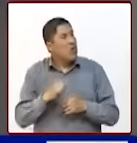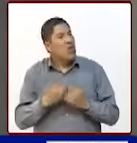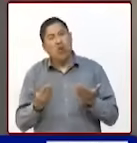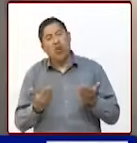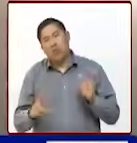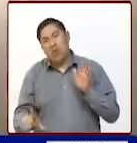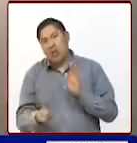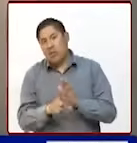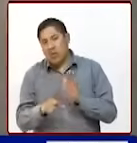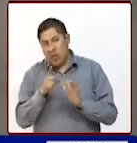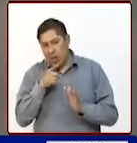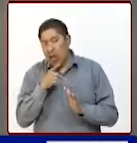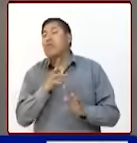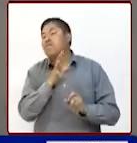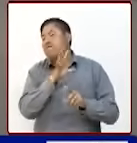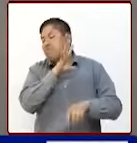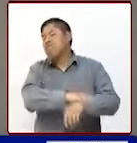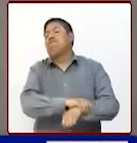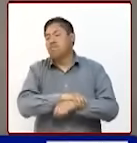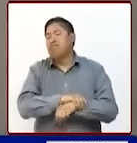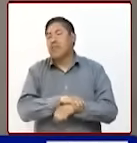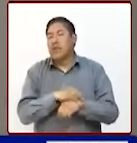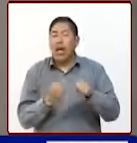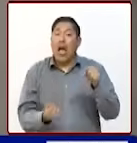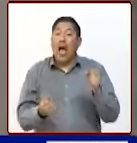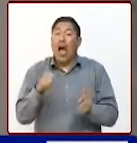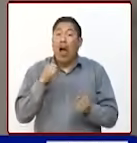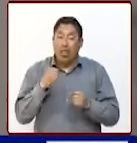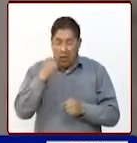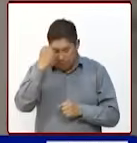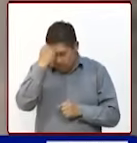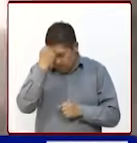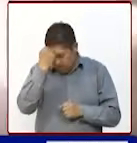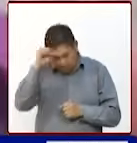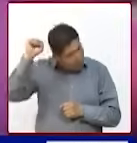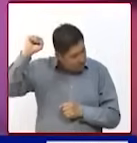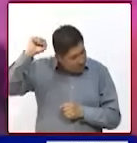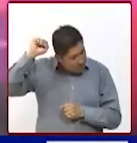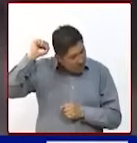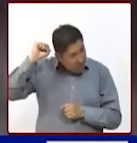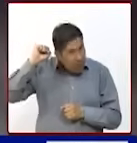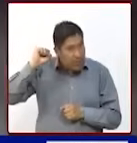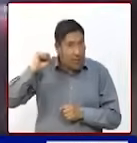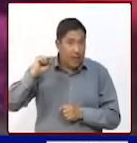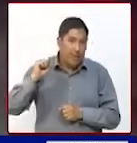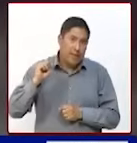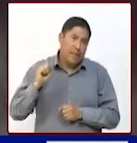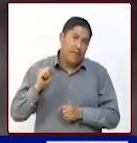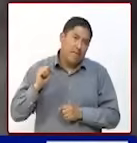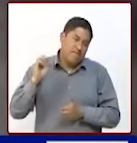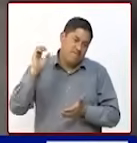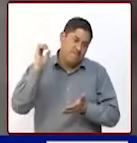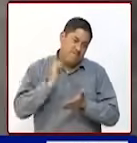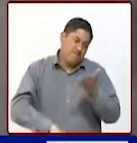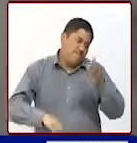pública legalmente constituida. Y aquellos vehículos que están infringiendo la norma del auto de buen gobierno van a